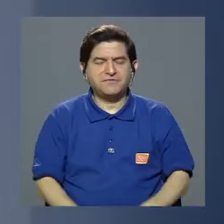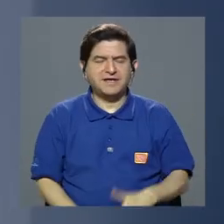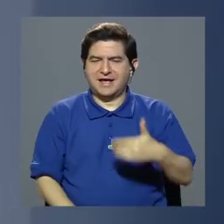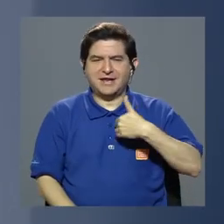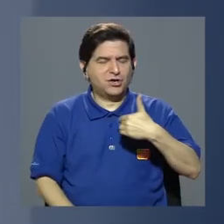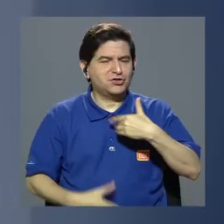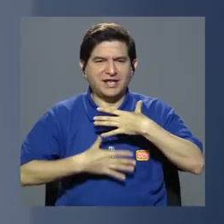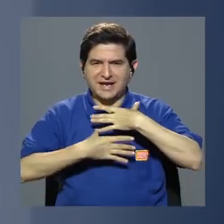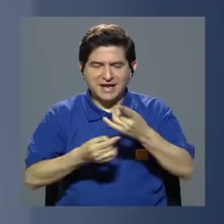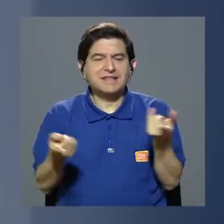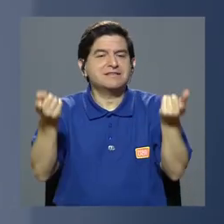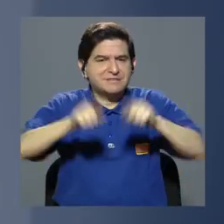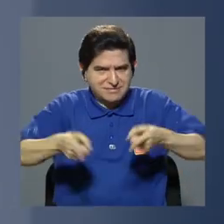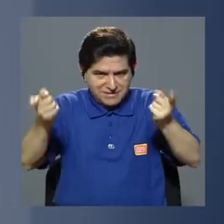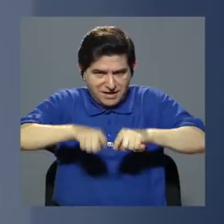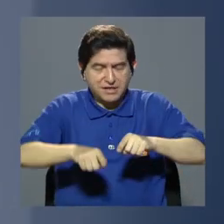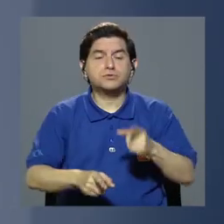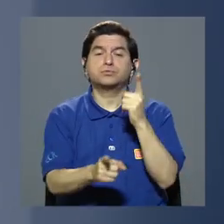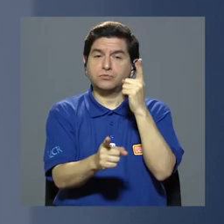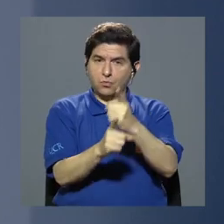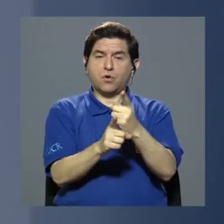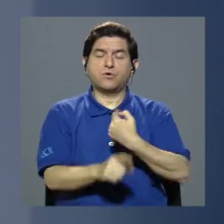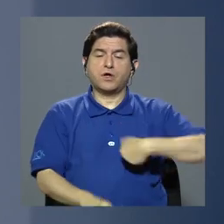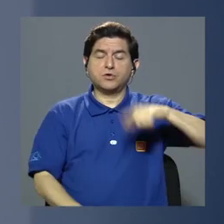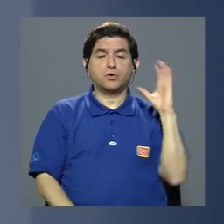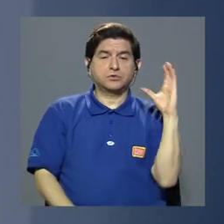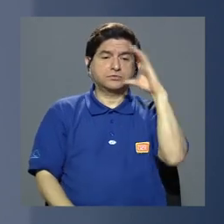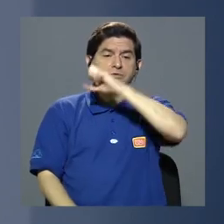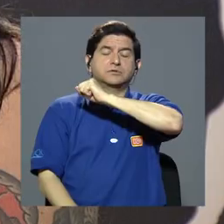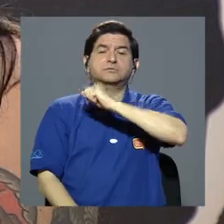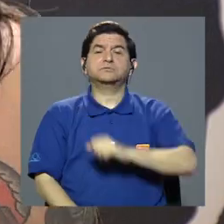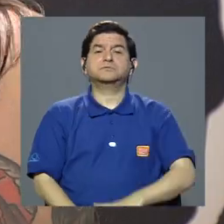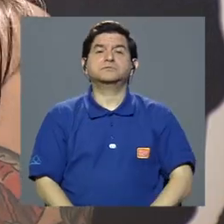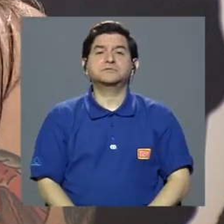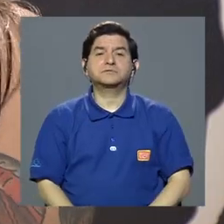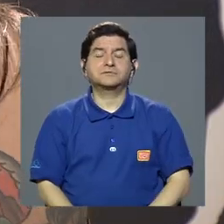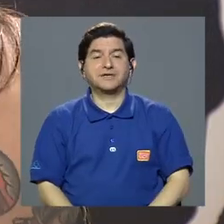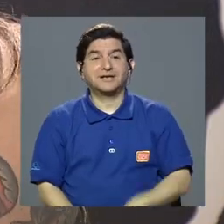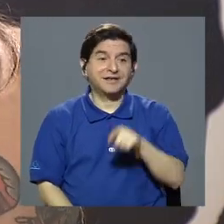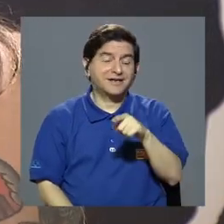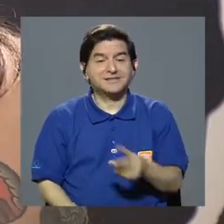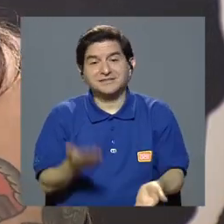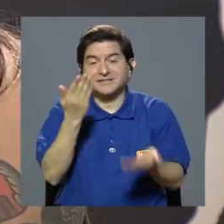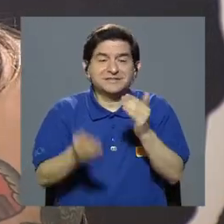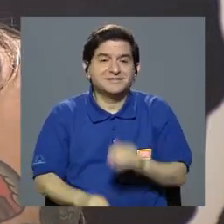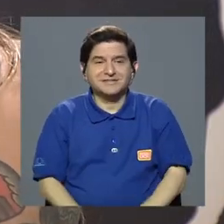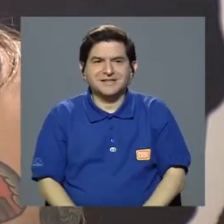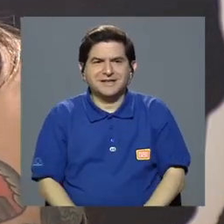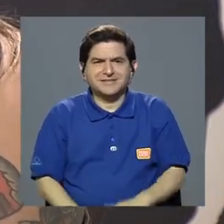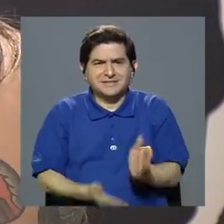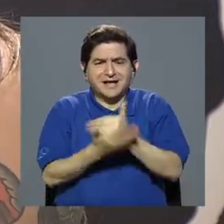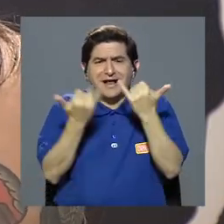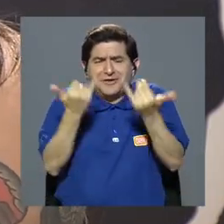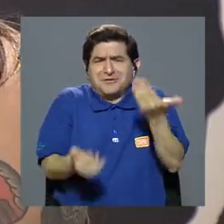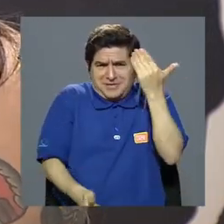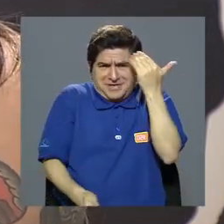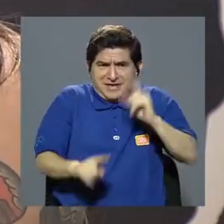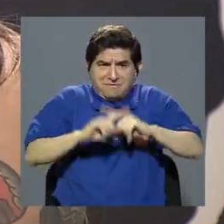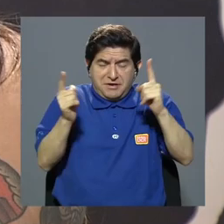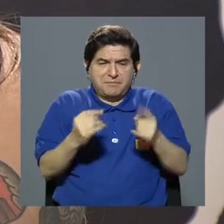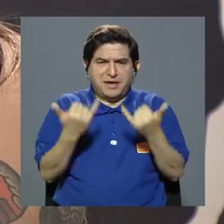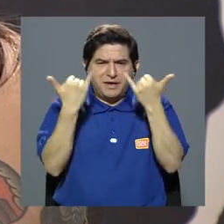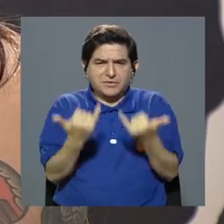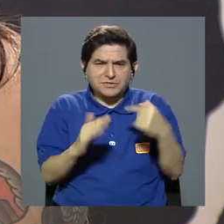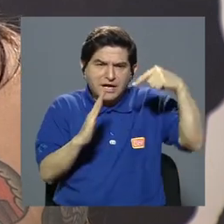interesados pasando y eso es algo que hemos descubierto de bueno es cubierto el agua tibia también pero sea conforme vamos